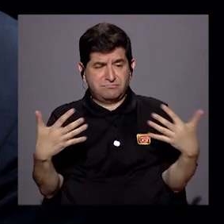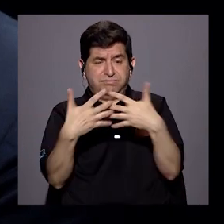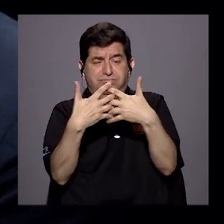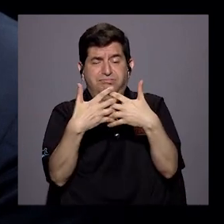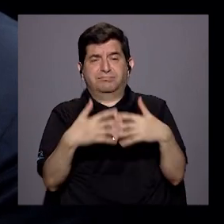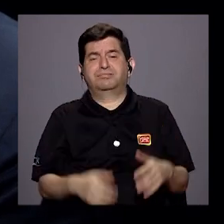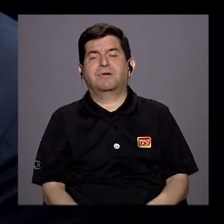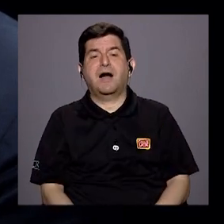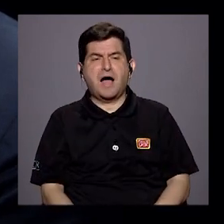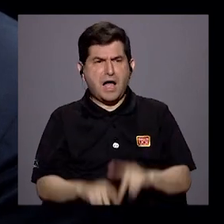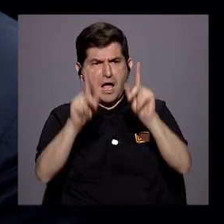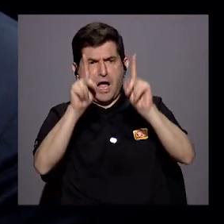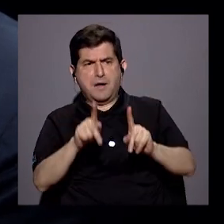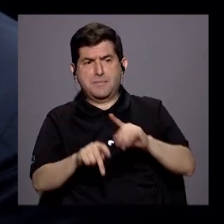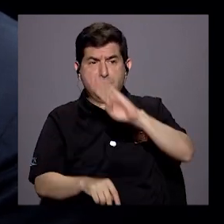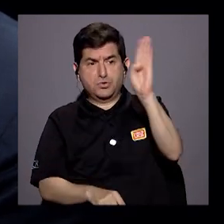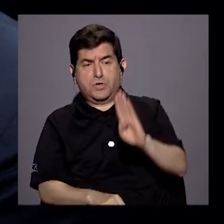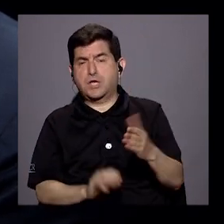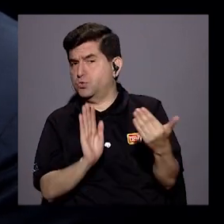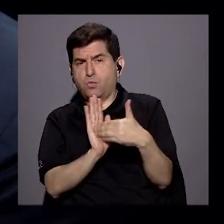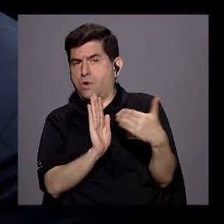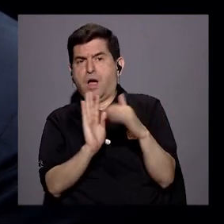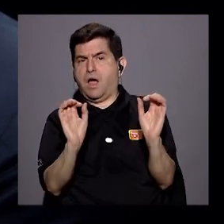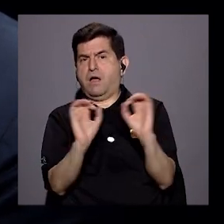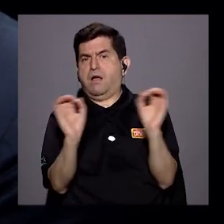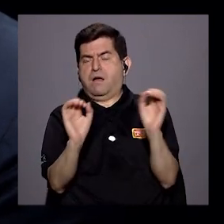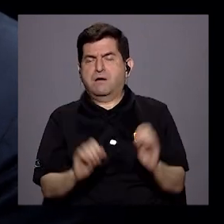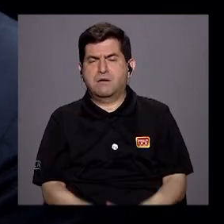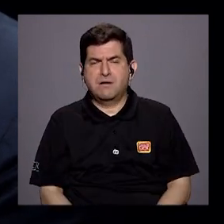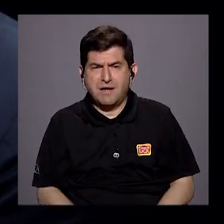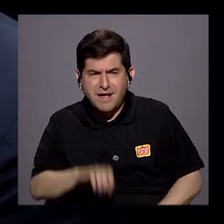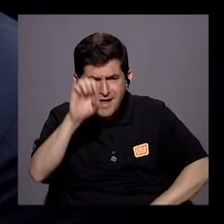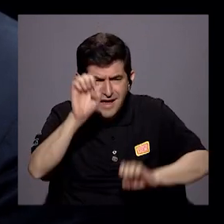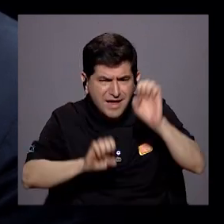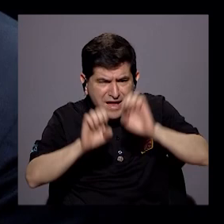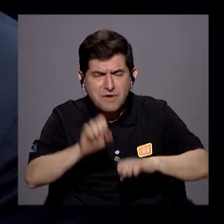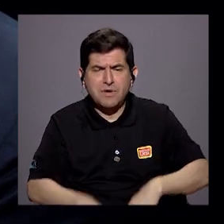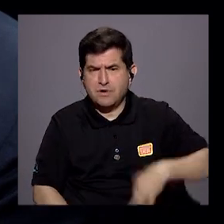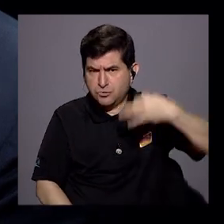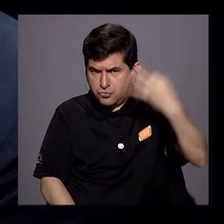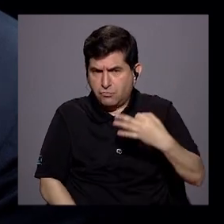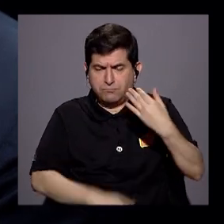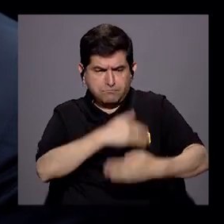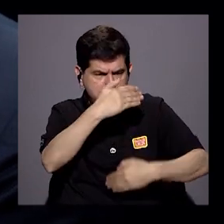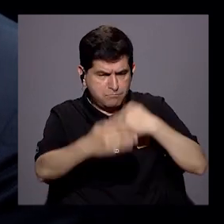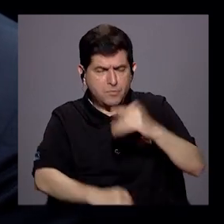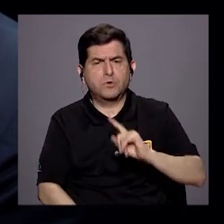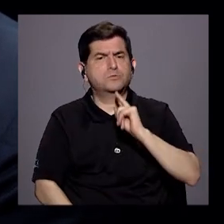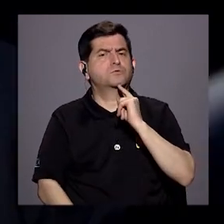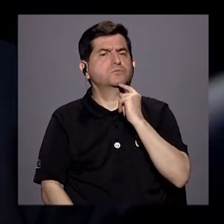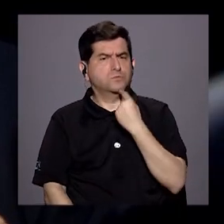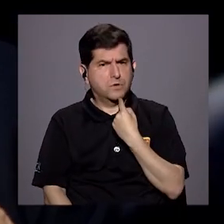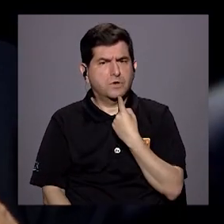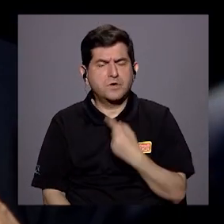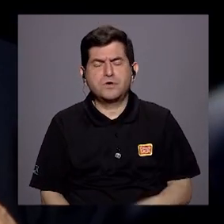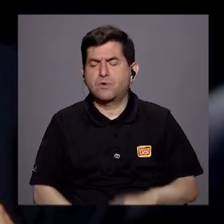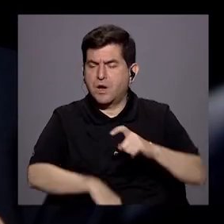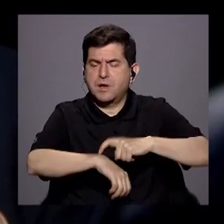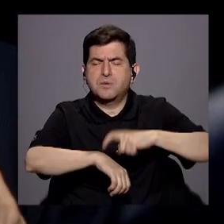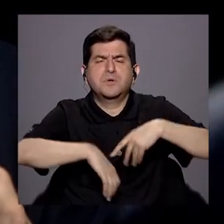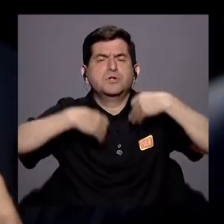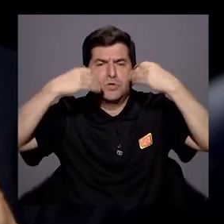coinciden con que son vacas sagradas a las que nunca se les mueve entonces vea como la evaluación tiene que ser consistente con un proceso serio